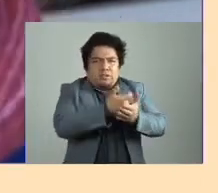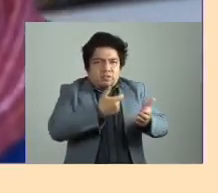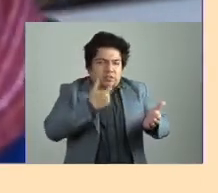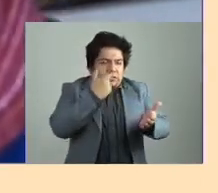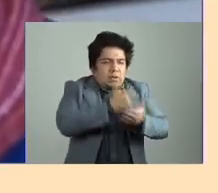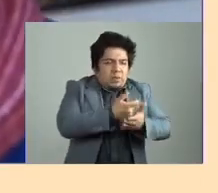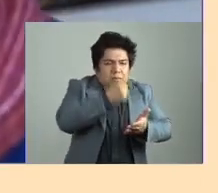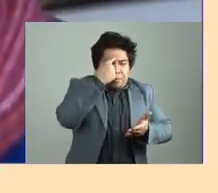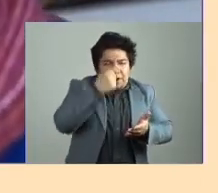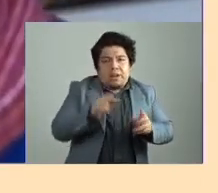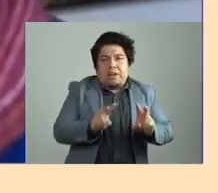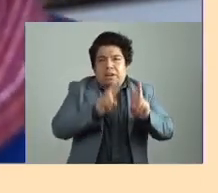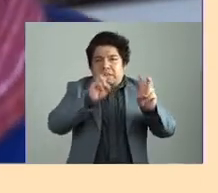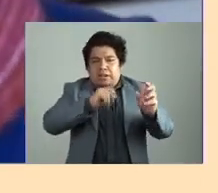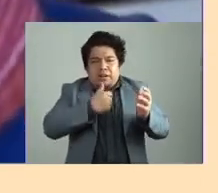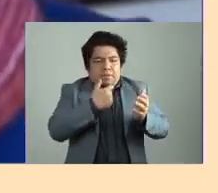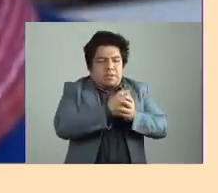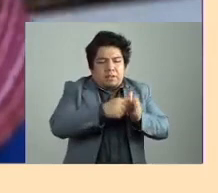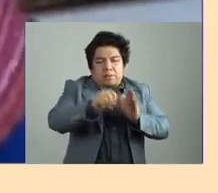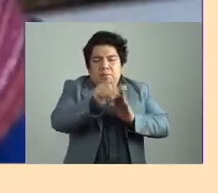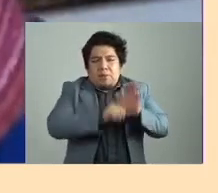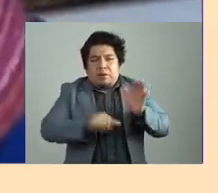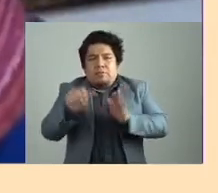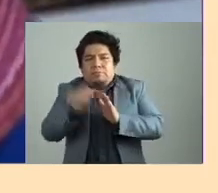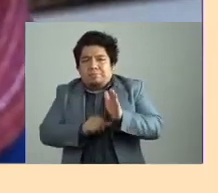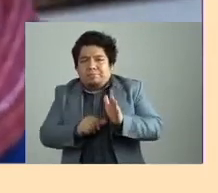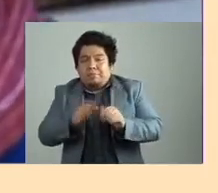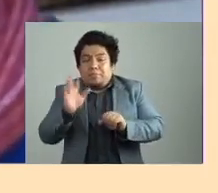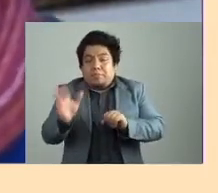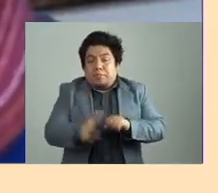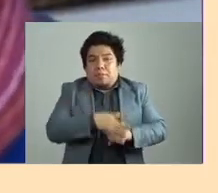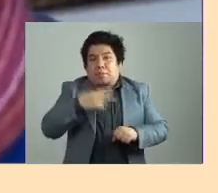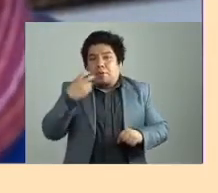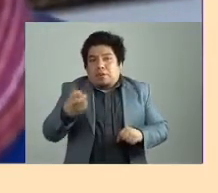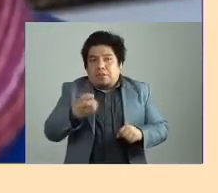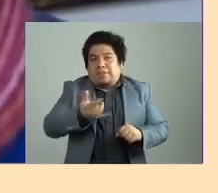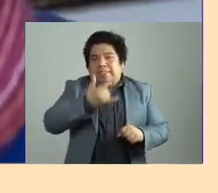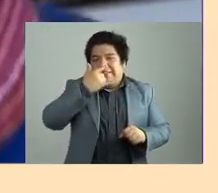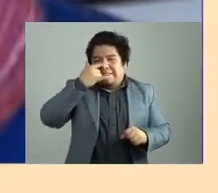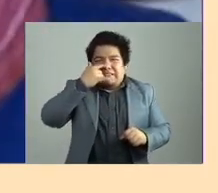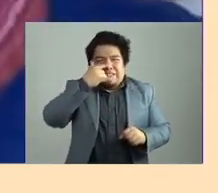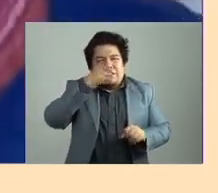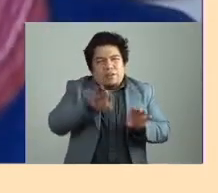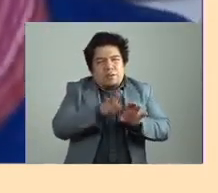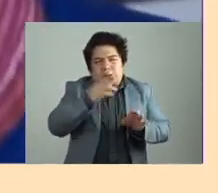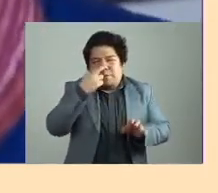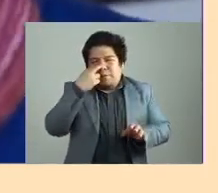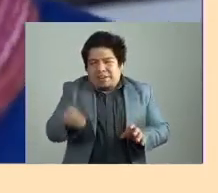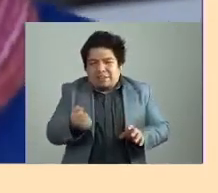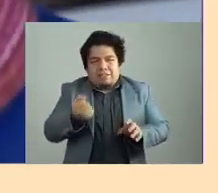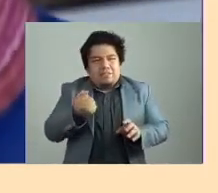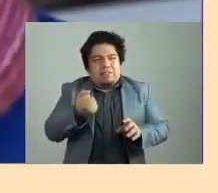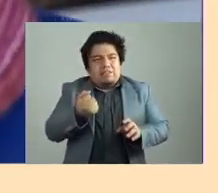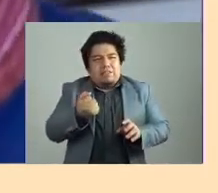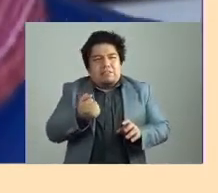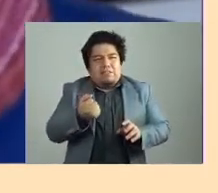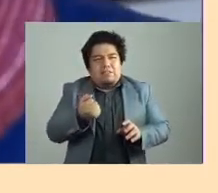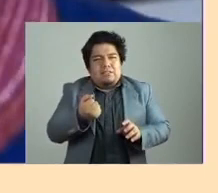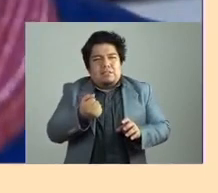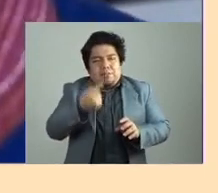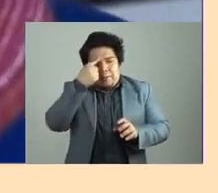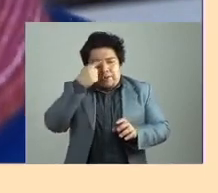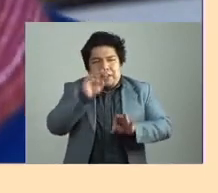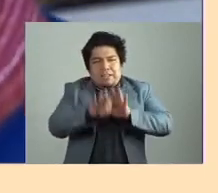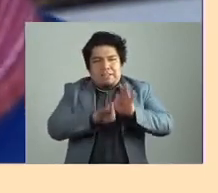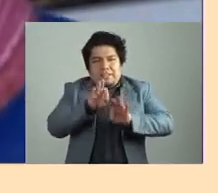monetaria y por ellas no podrás tener accesos a las